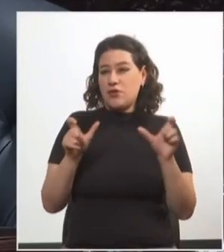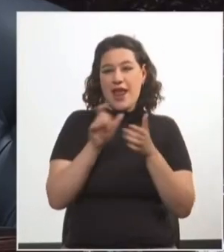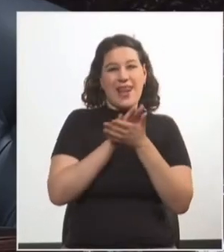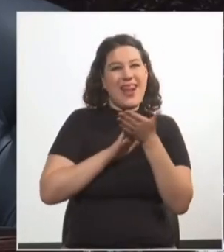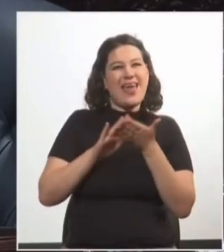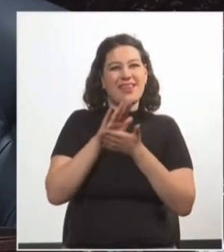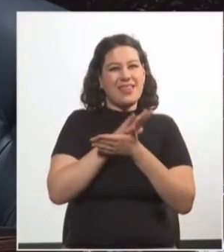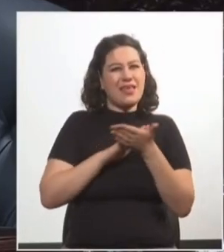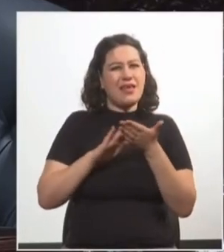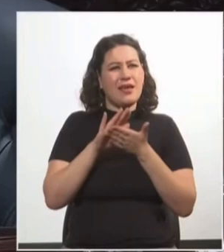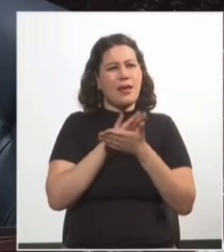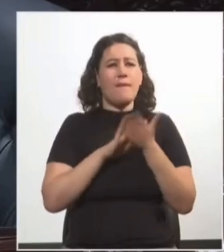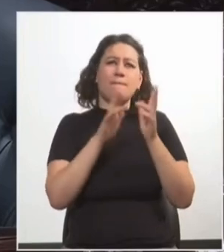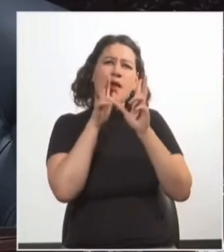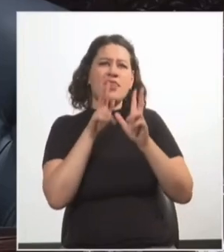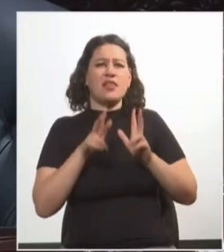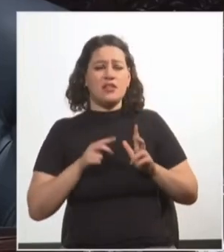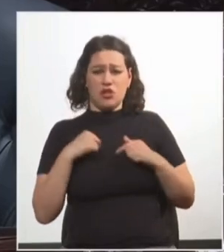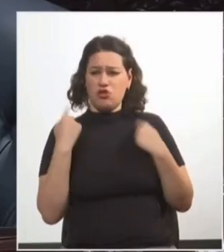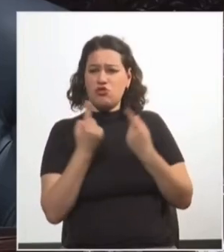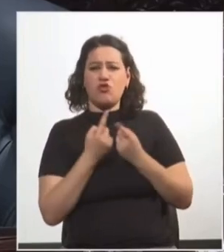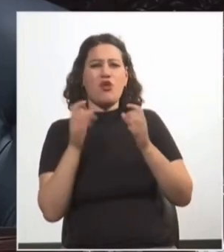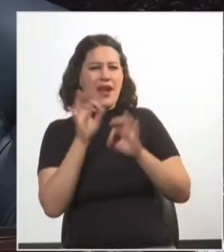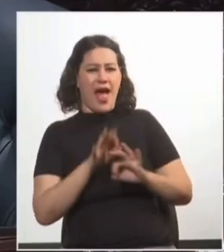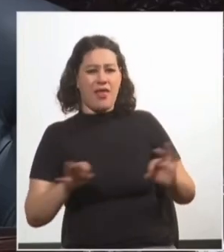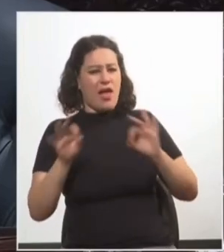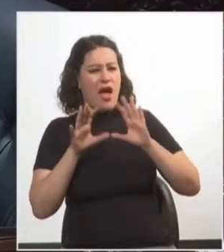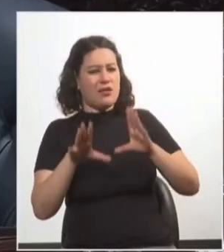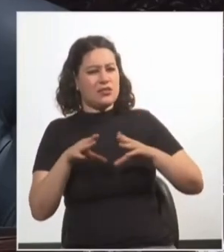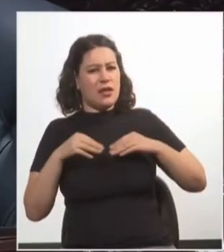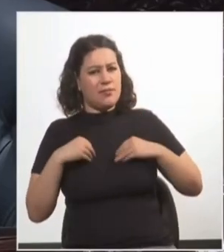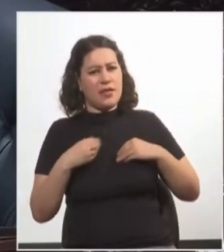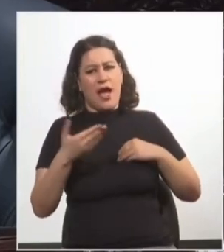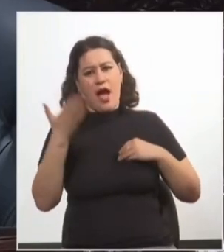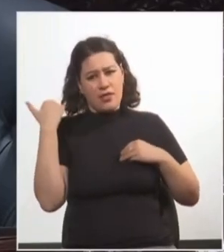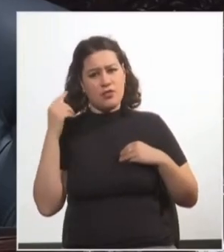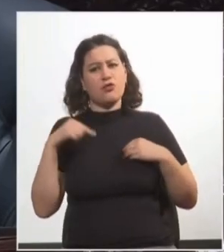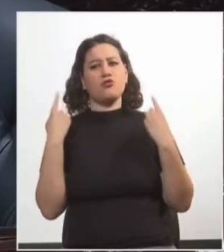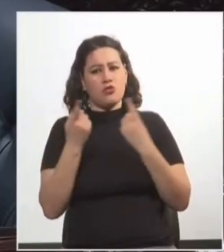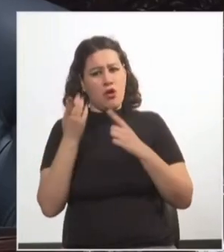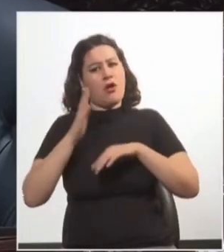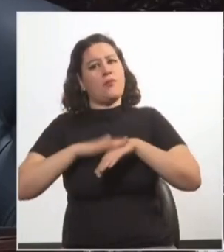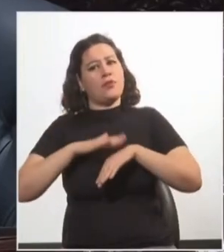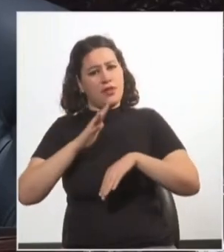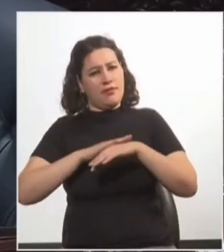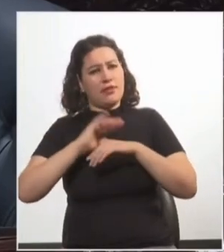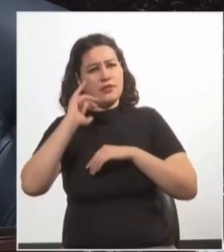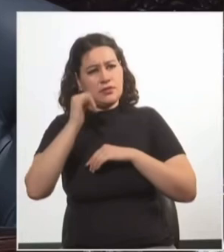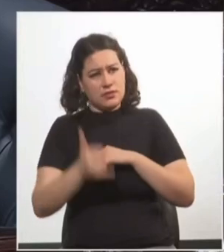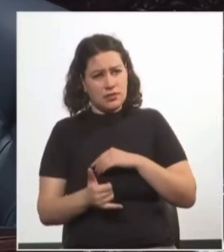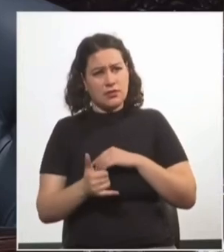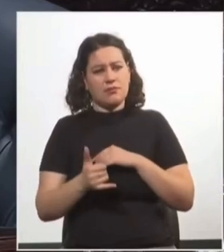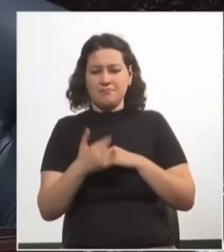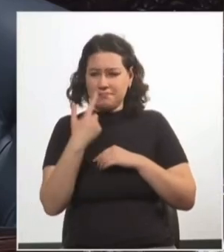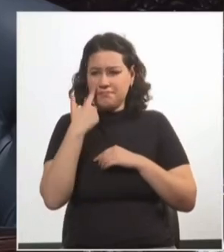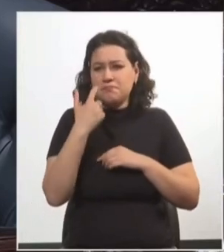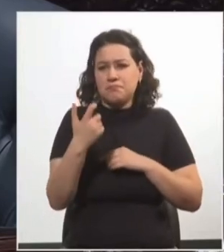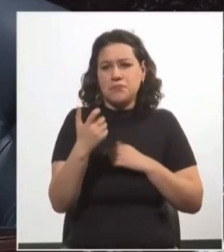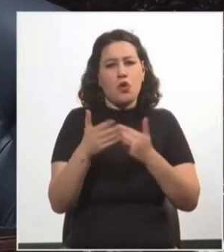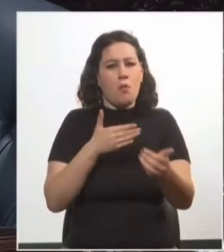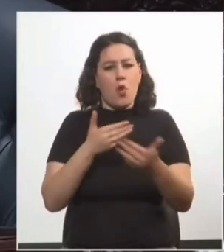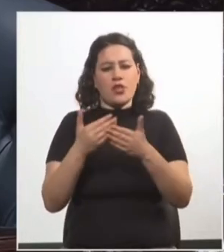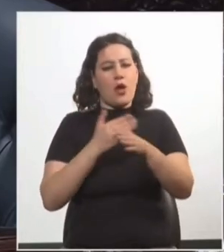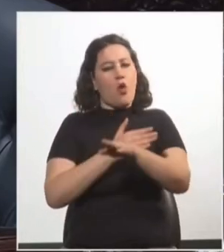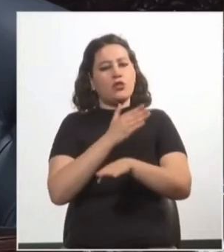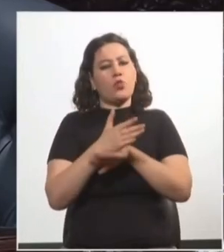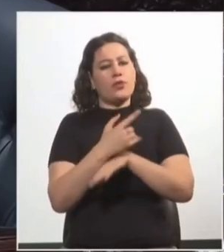Acá nadie nos va a poder decir que no asumimos estas cosas con responsabilidad, midiendo costos políticos,